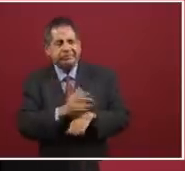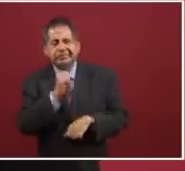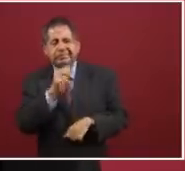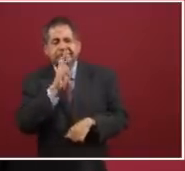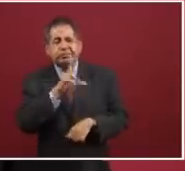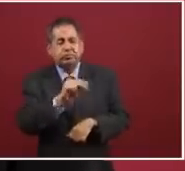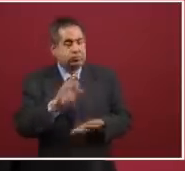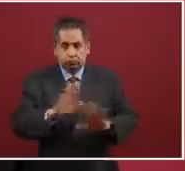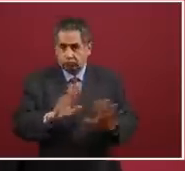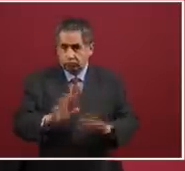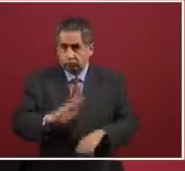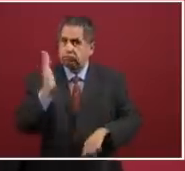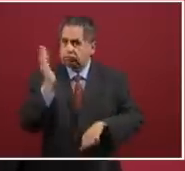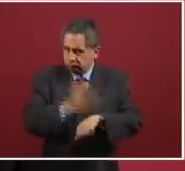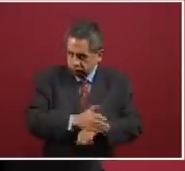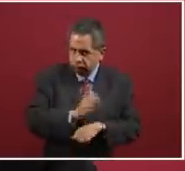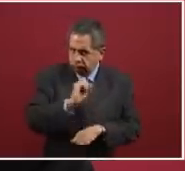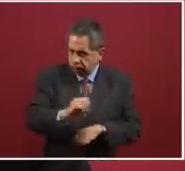que nosotros